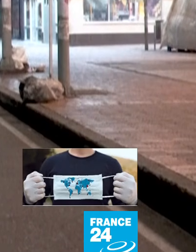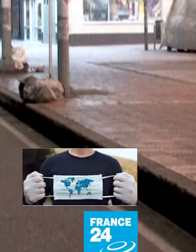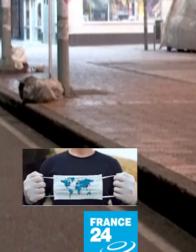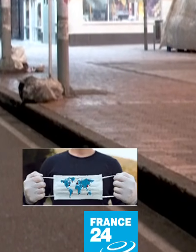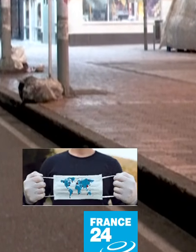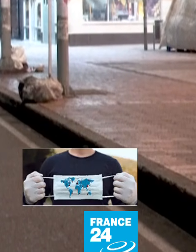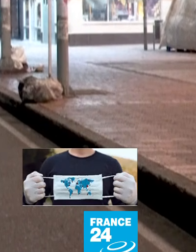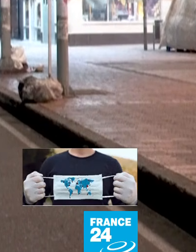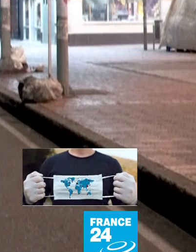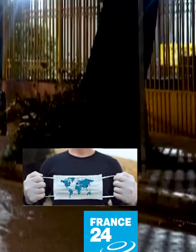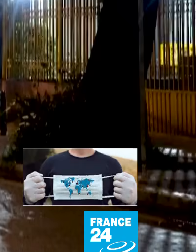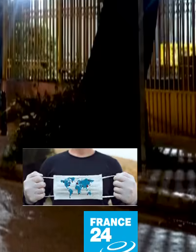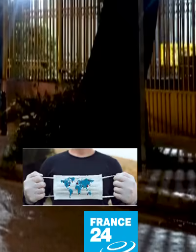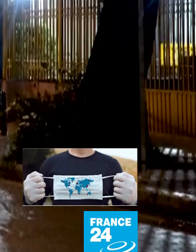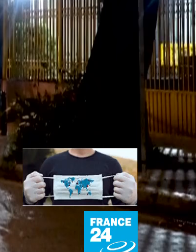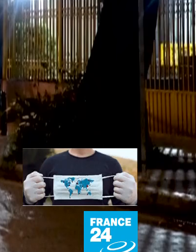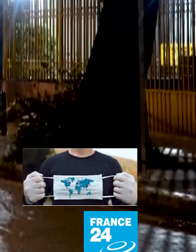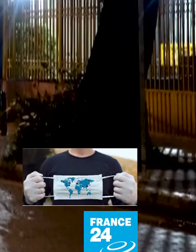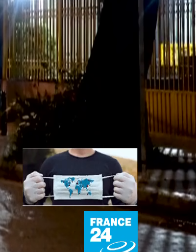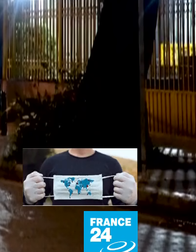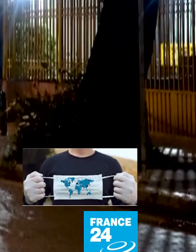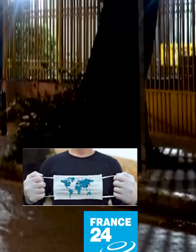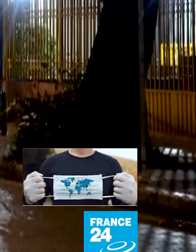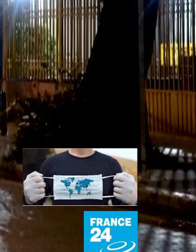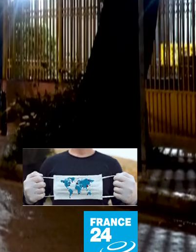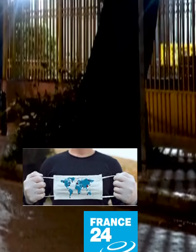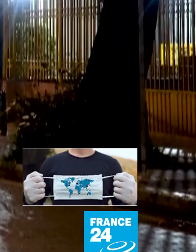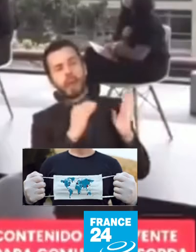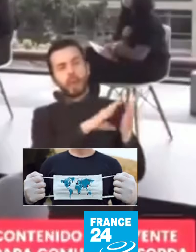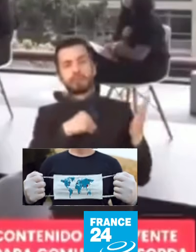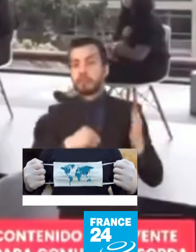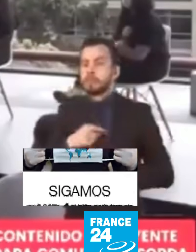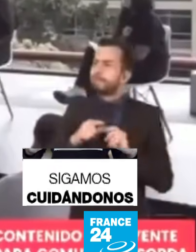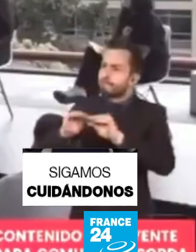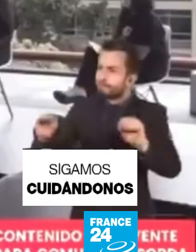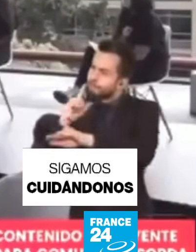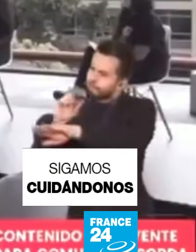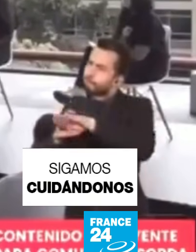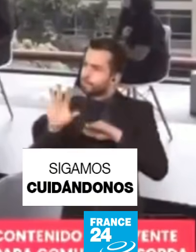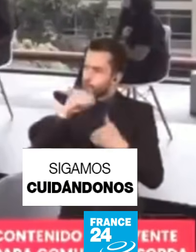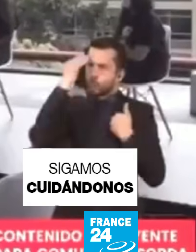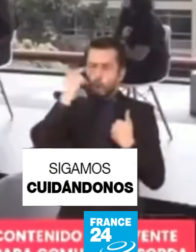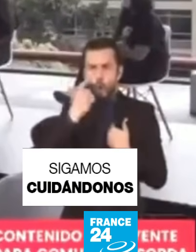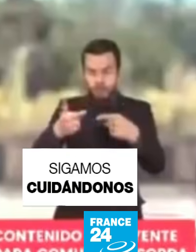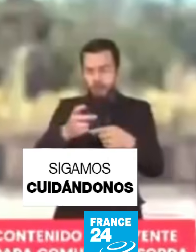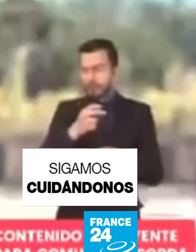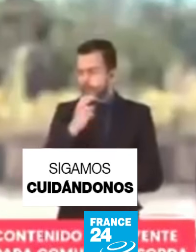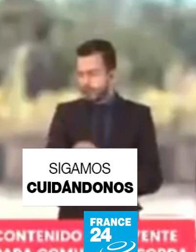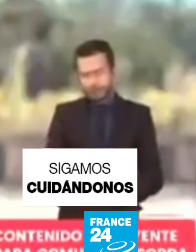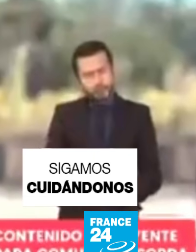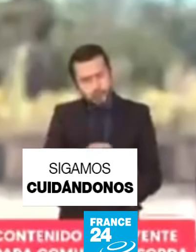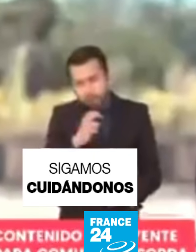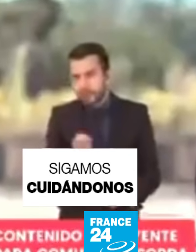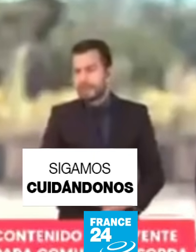semana. La alcaldesa de Bogotá auguró un futuro difícil durante los próximos días. Es posible